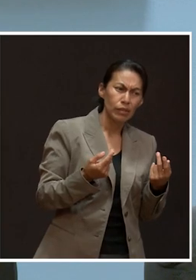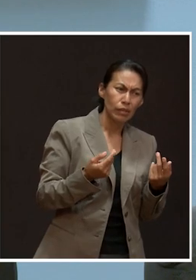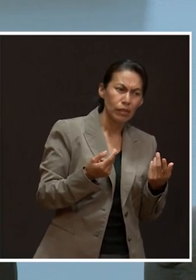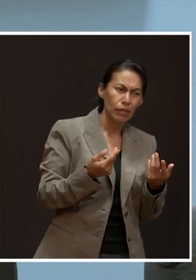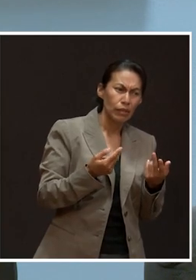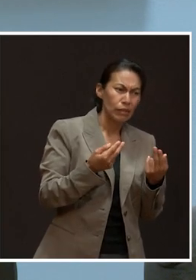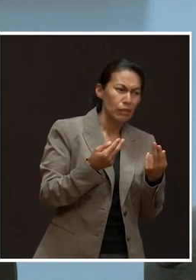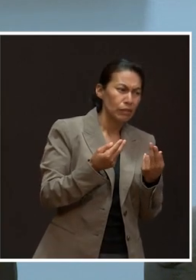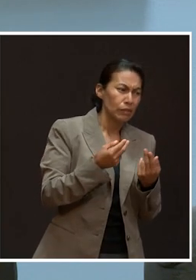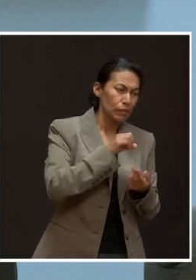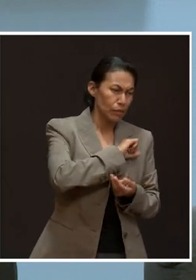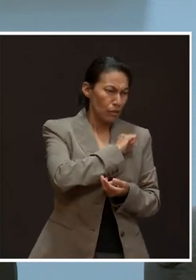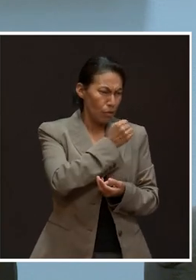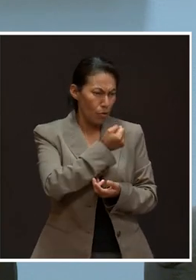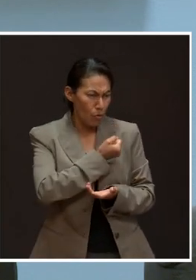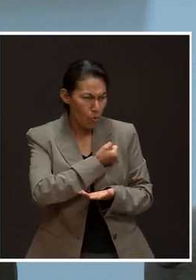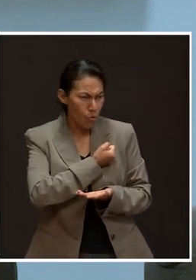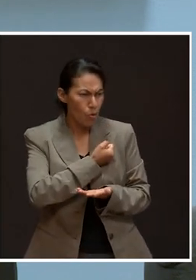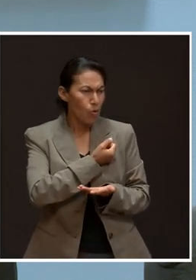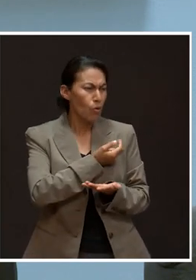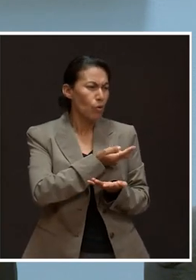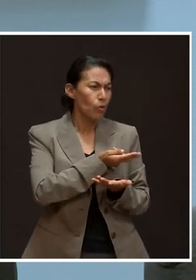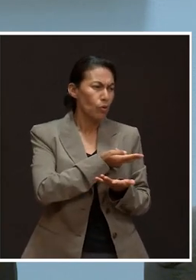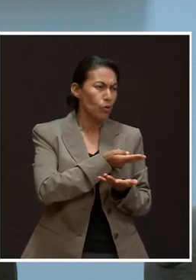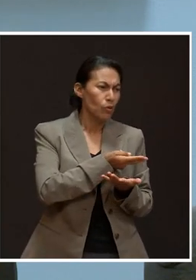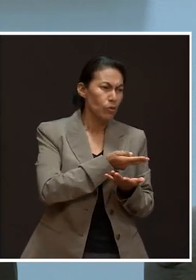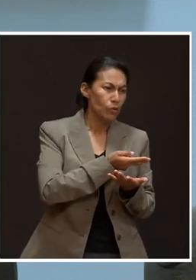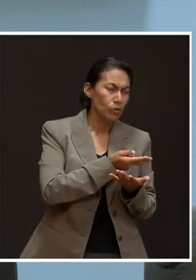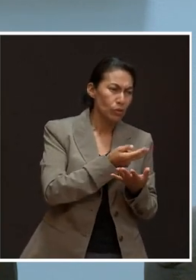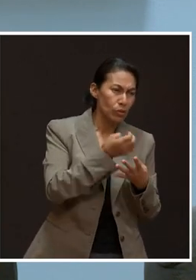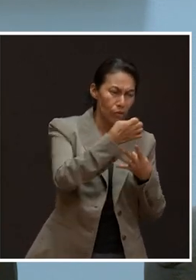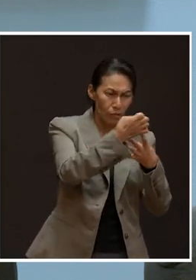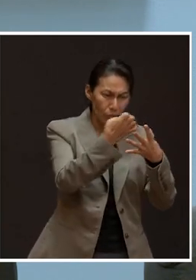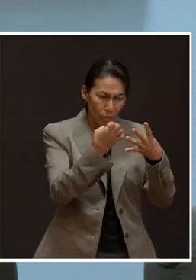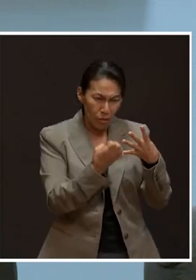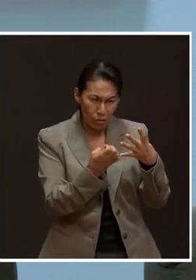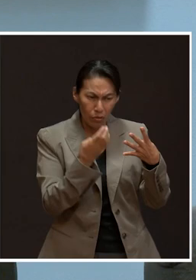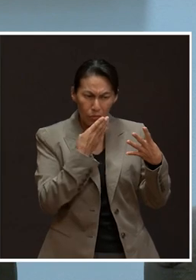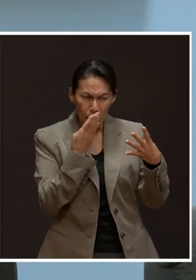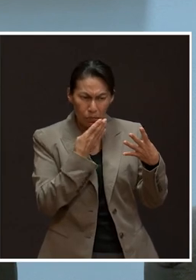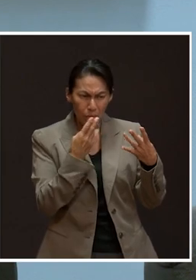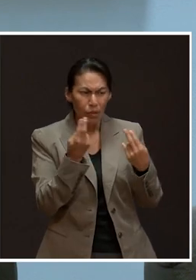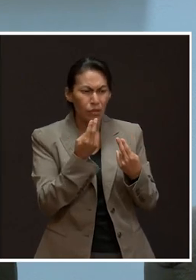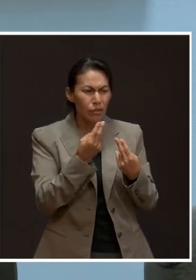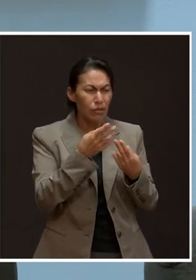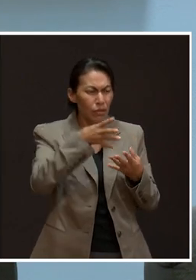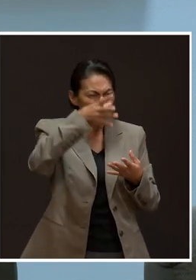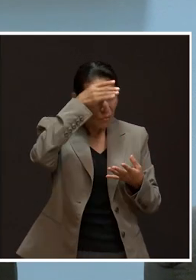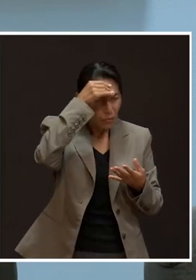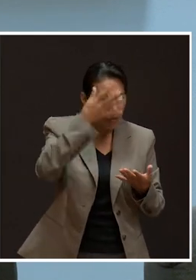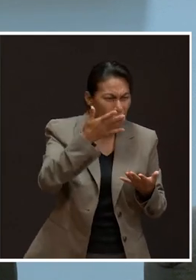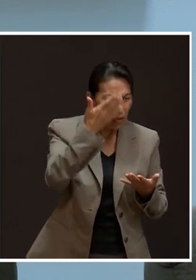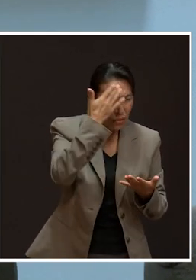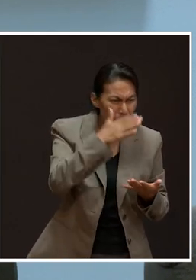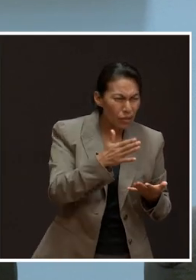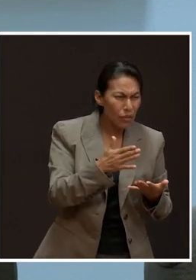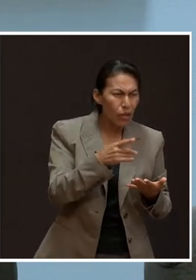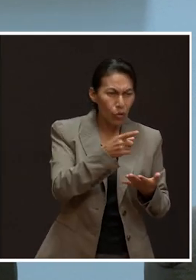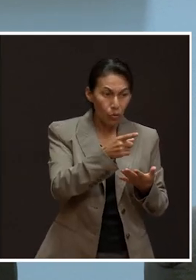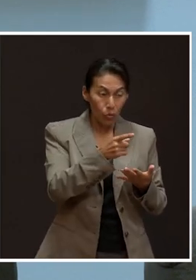escuchar sobre la salud, sobre buenas noticias que vienen en los evangelios y tú llevas esto,